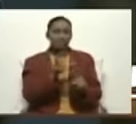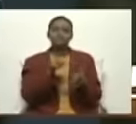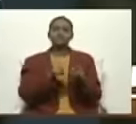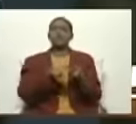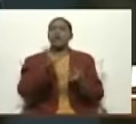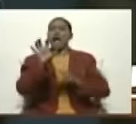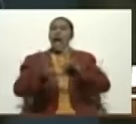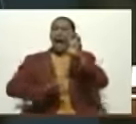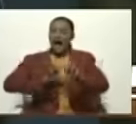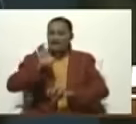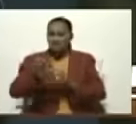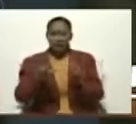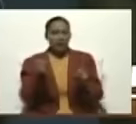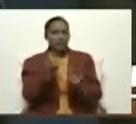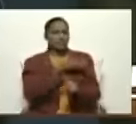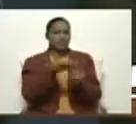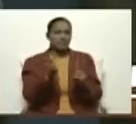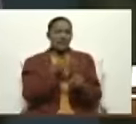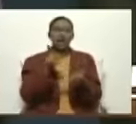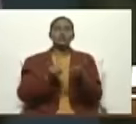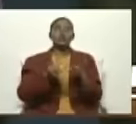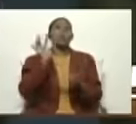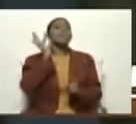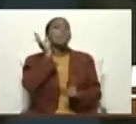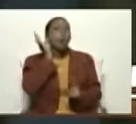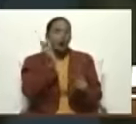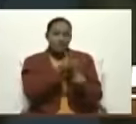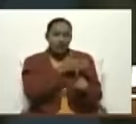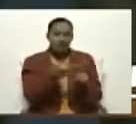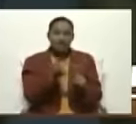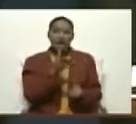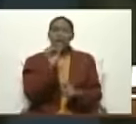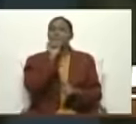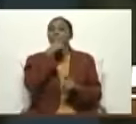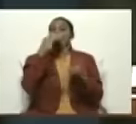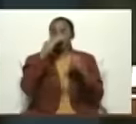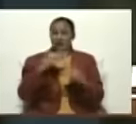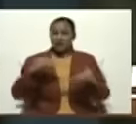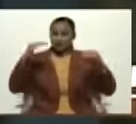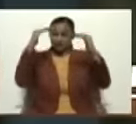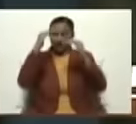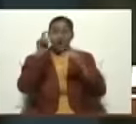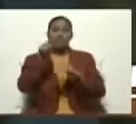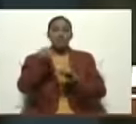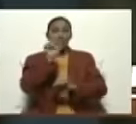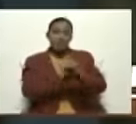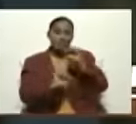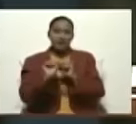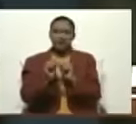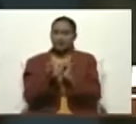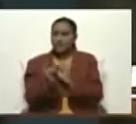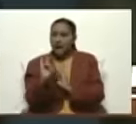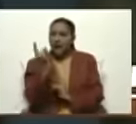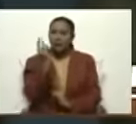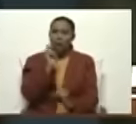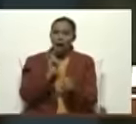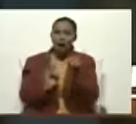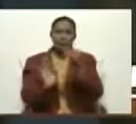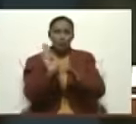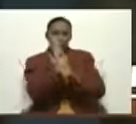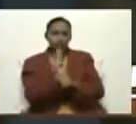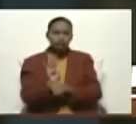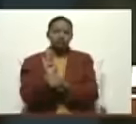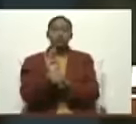defensa de los ancianos, en defensa del medio ambiente, en contra de banalizar y llevar a una